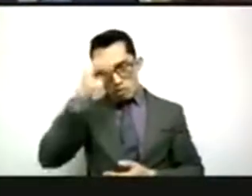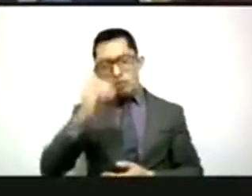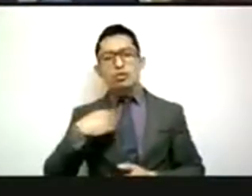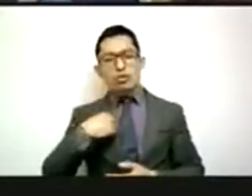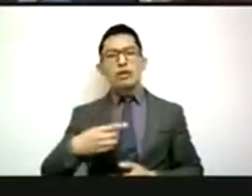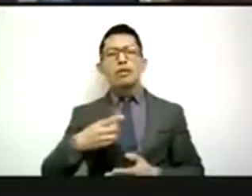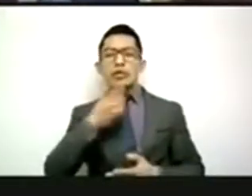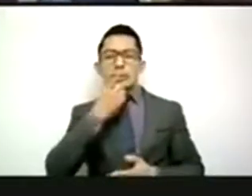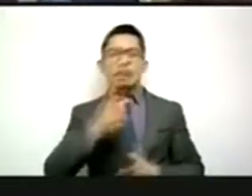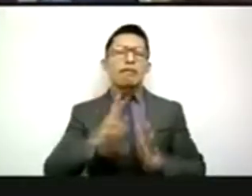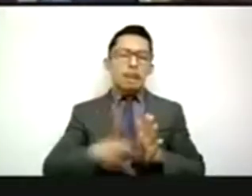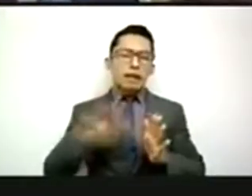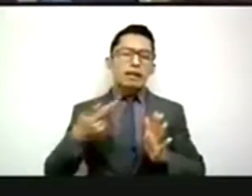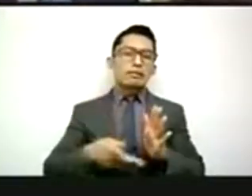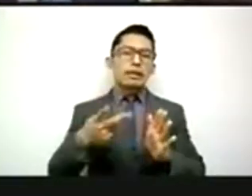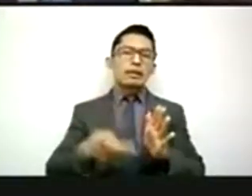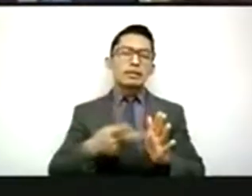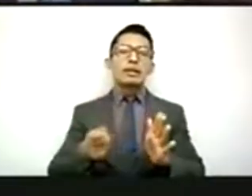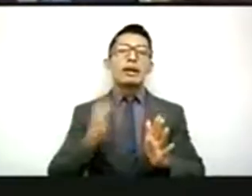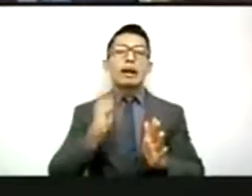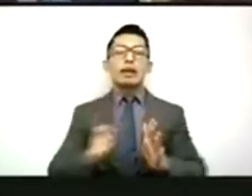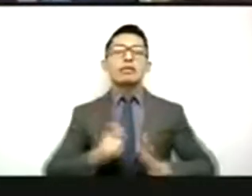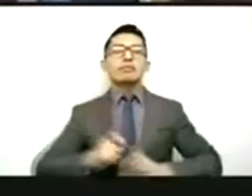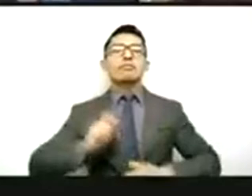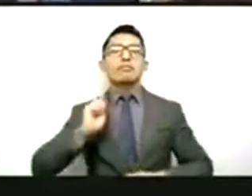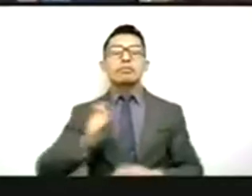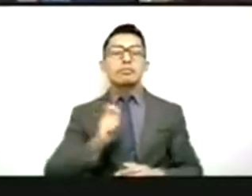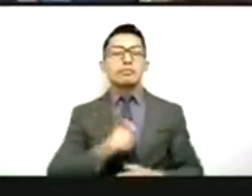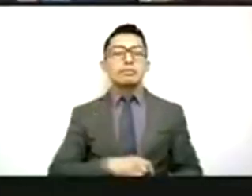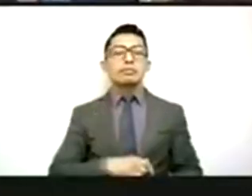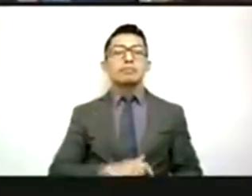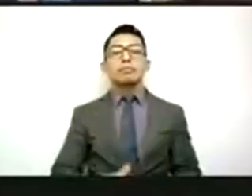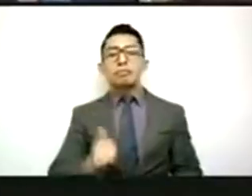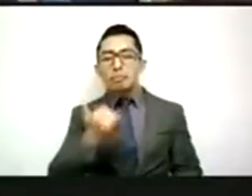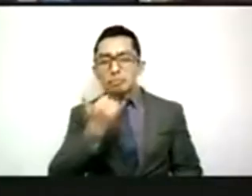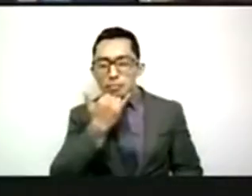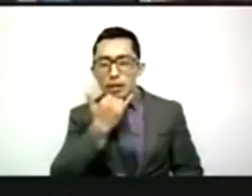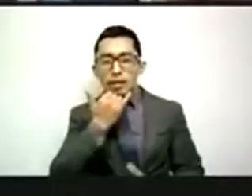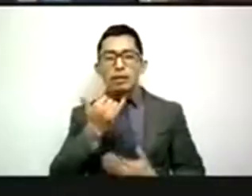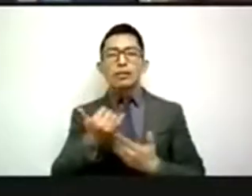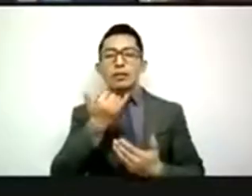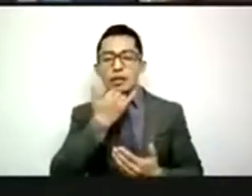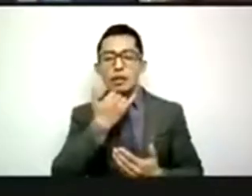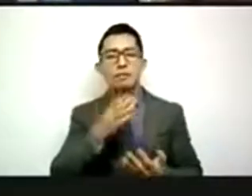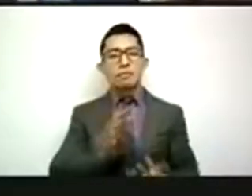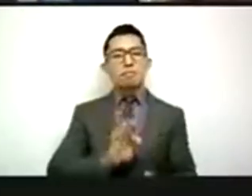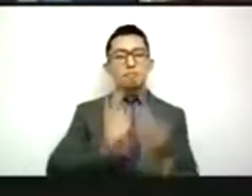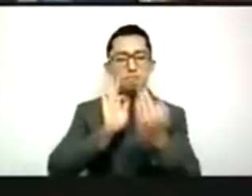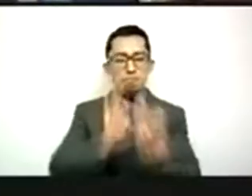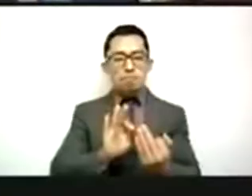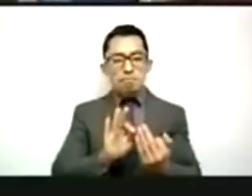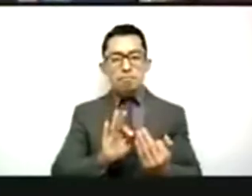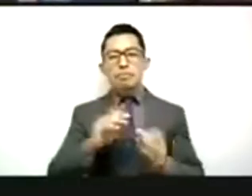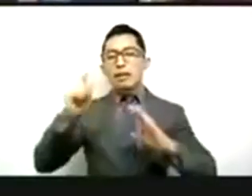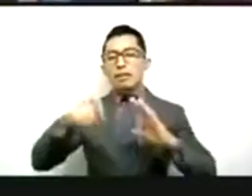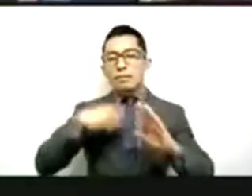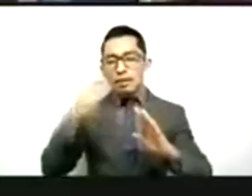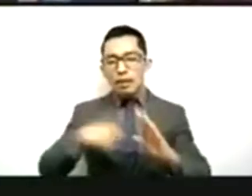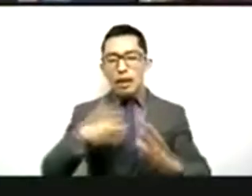ocasiones, la disculpa pública, que puede ser video, en escrito, de